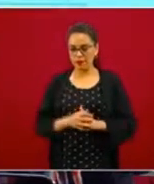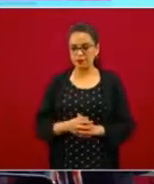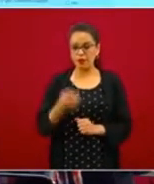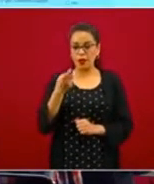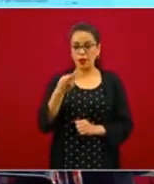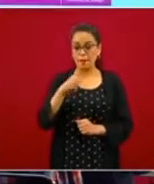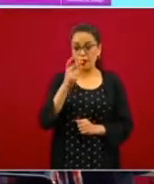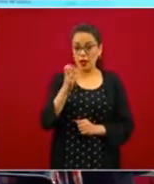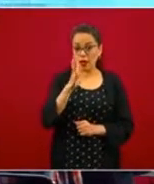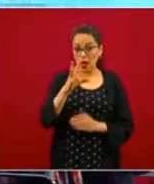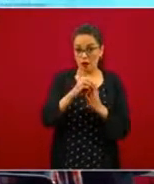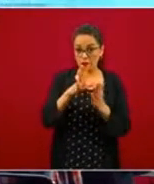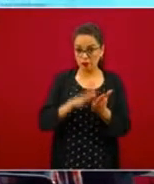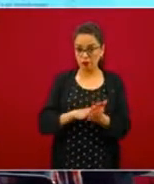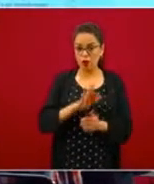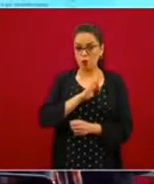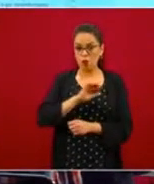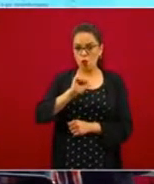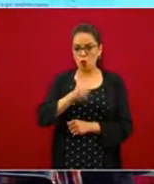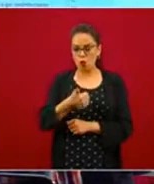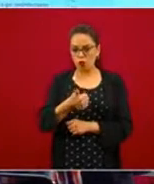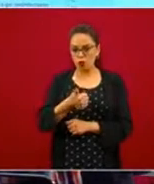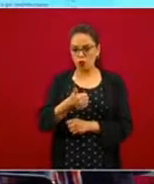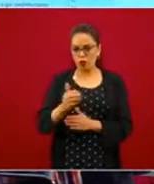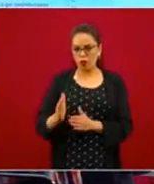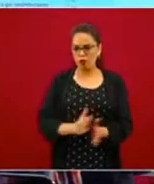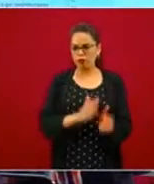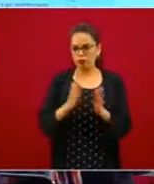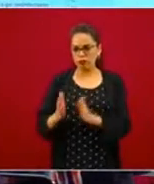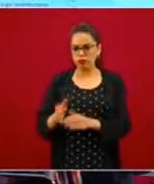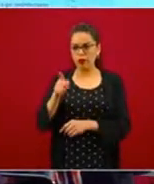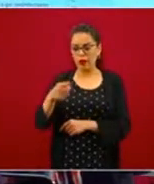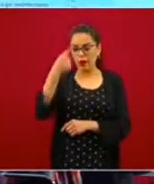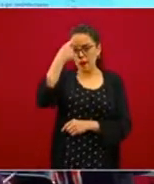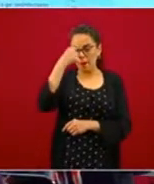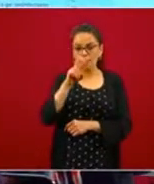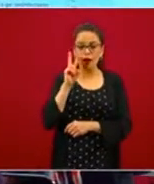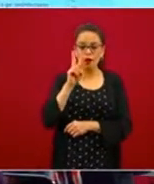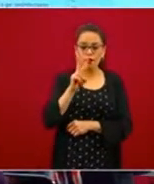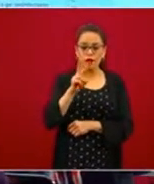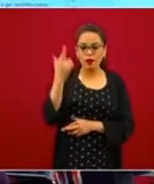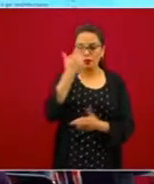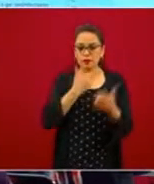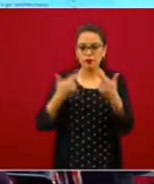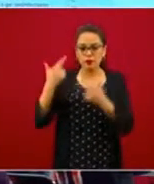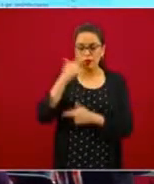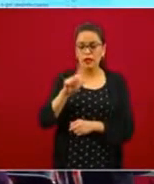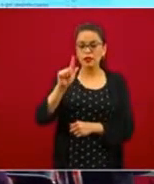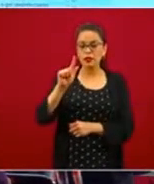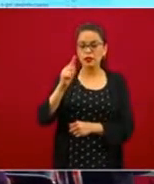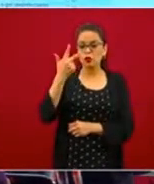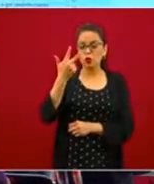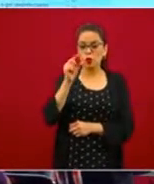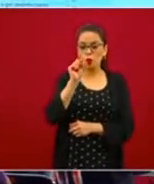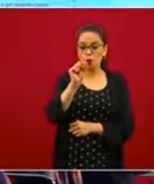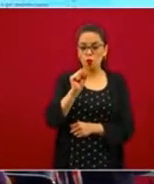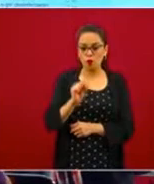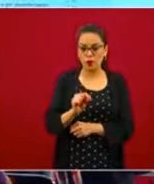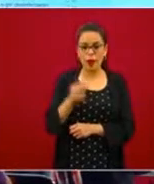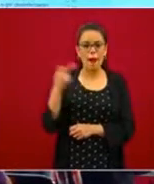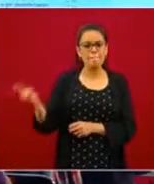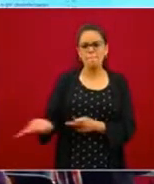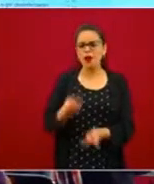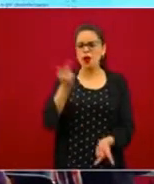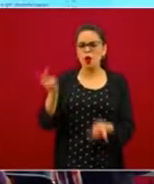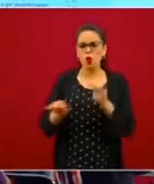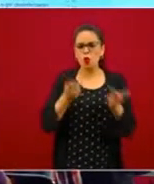puede pasar Based on a la that parte de registration, validación, you can que move on esta to es la the más importante. Son validation part, 78 which is the most preguntas de important validación one. We have precisas, preguntas 78 binarias de